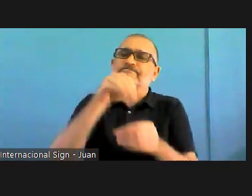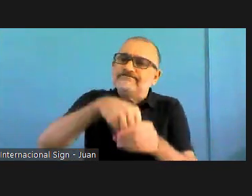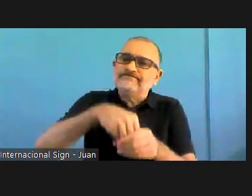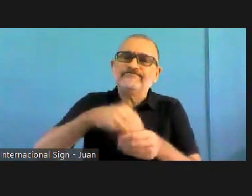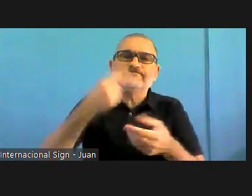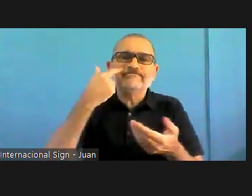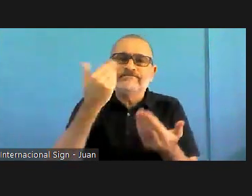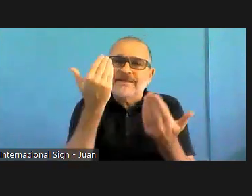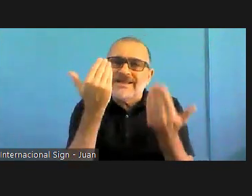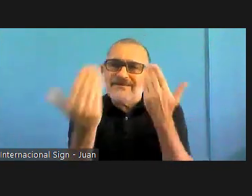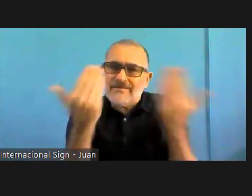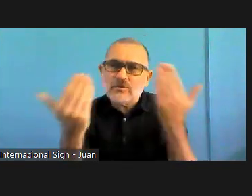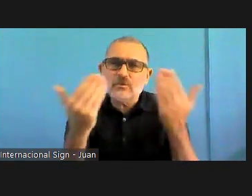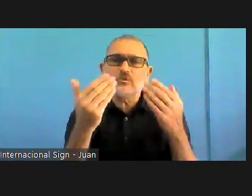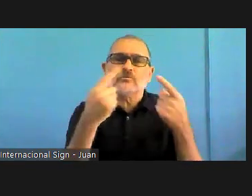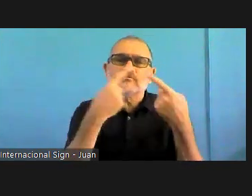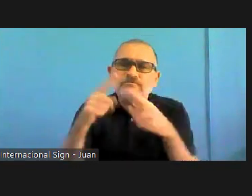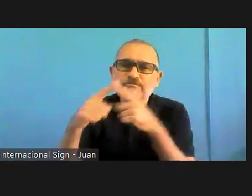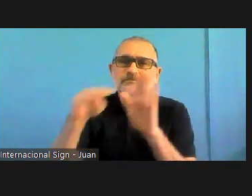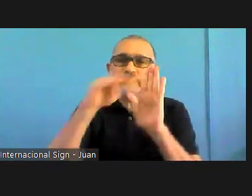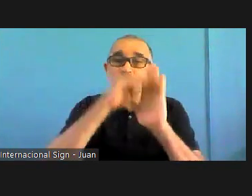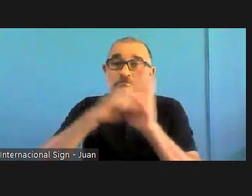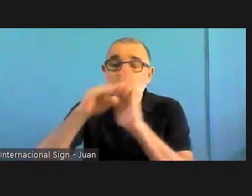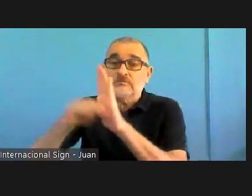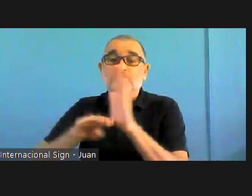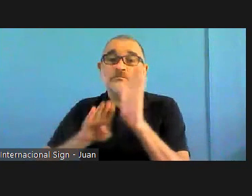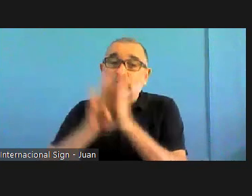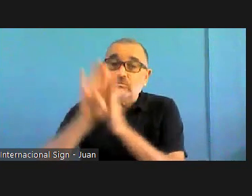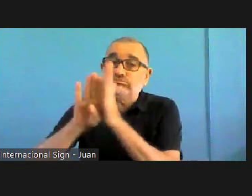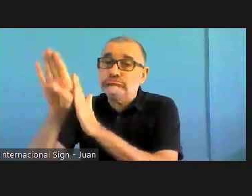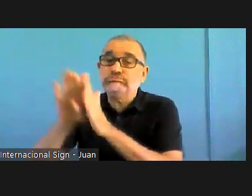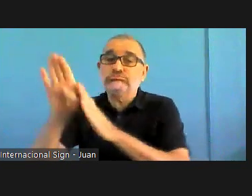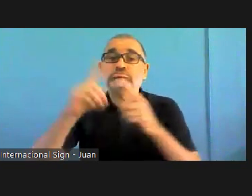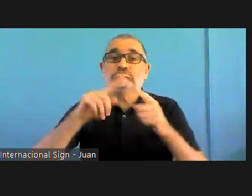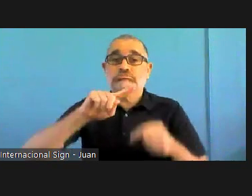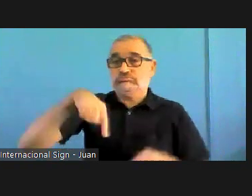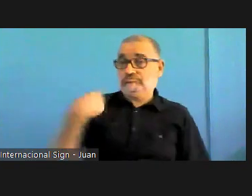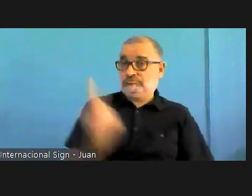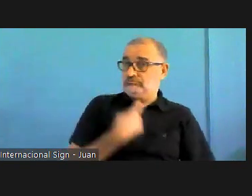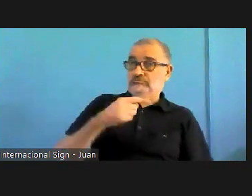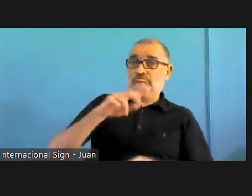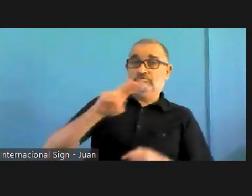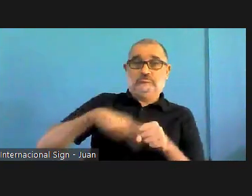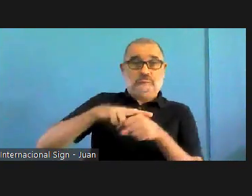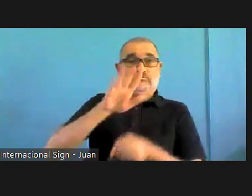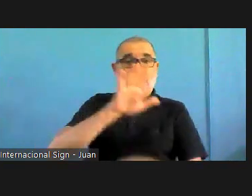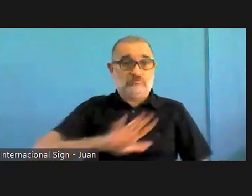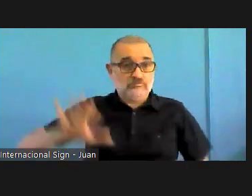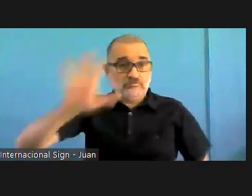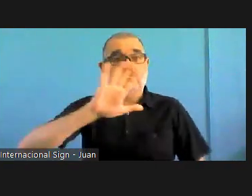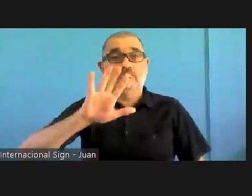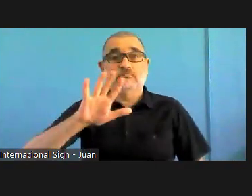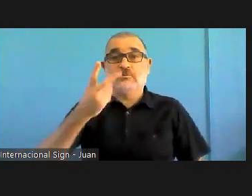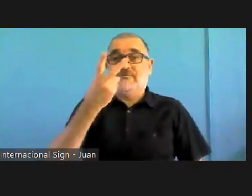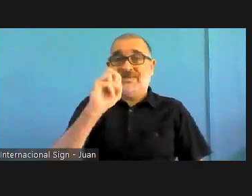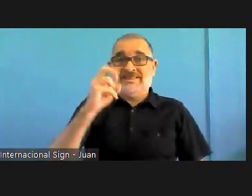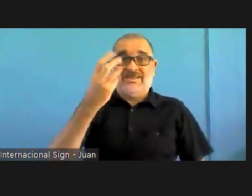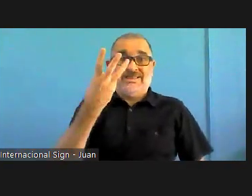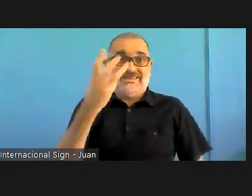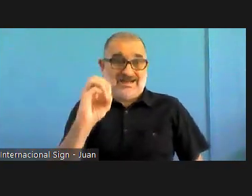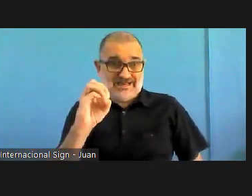para NTs para el 2030. Y en el contexto de COVID se ha aprendido mucho y